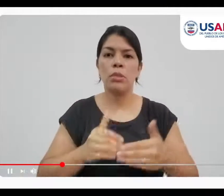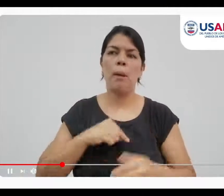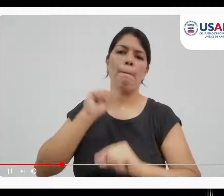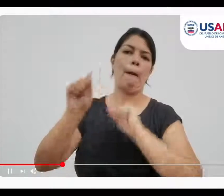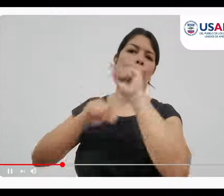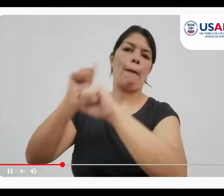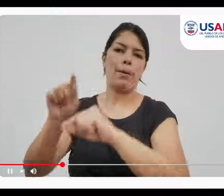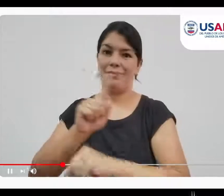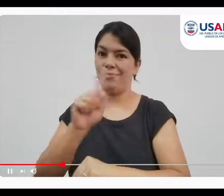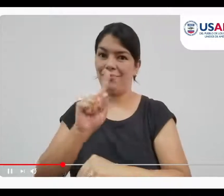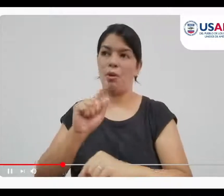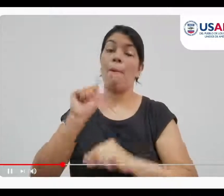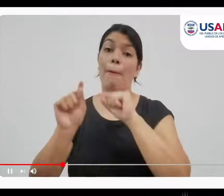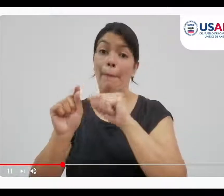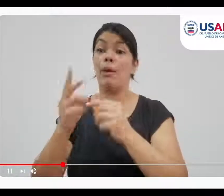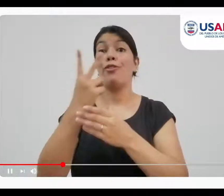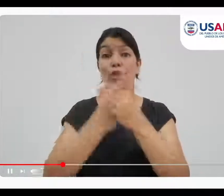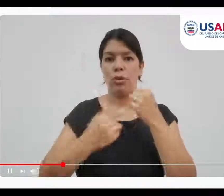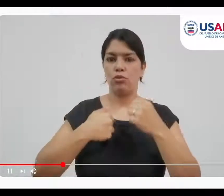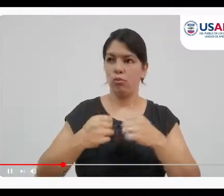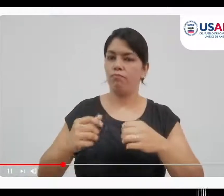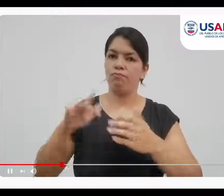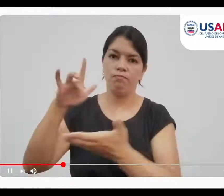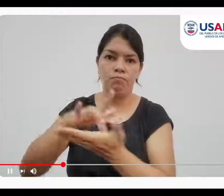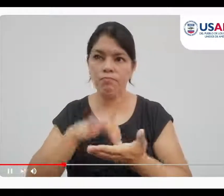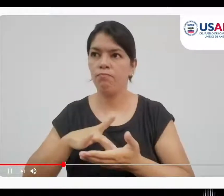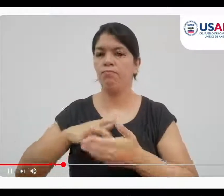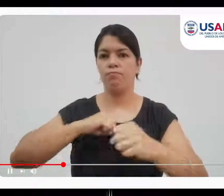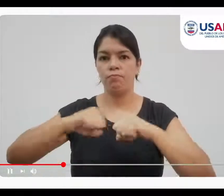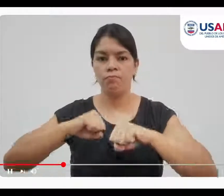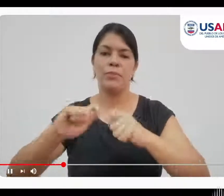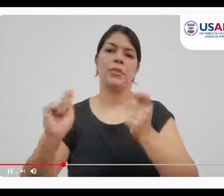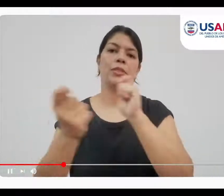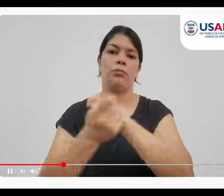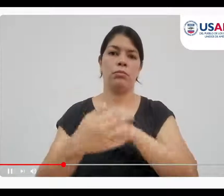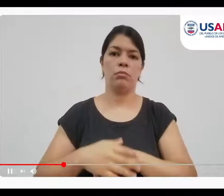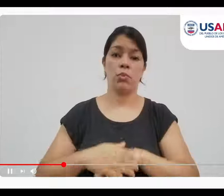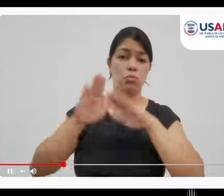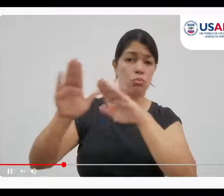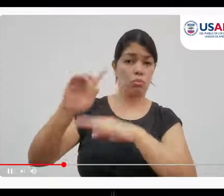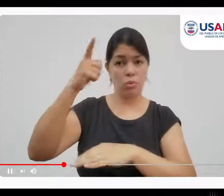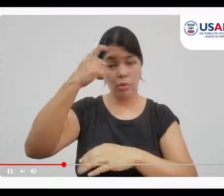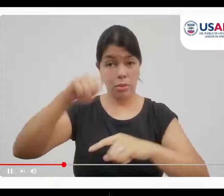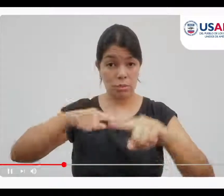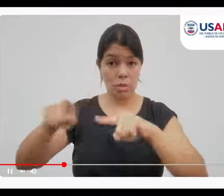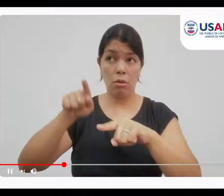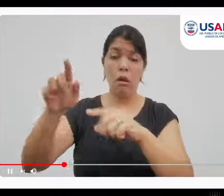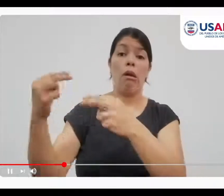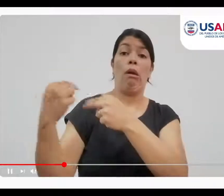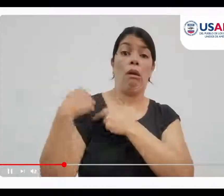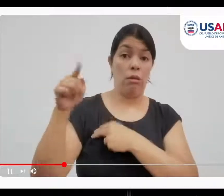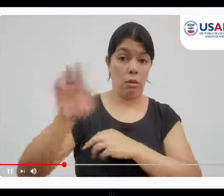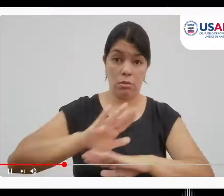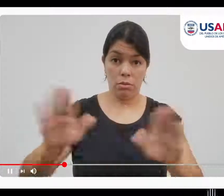del sistema para volverte parte de la transformación del sistema. Es que son los administradores como tal, sino nosotros como población con